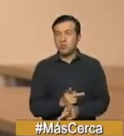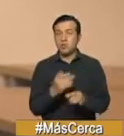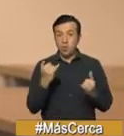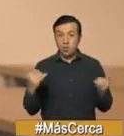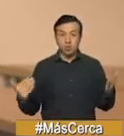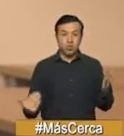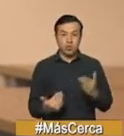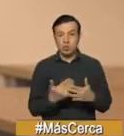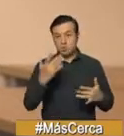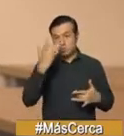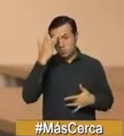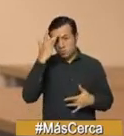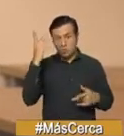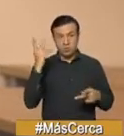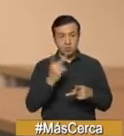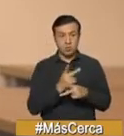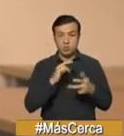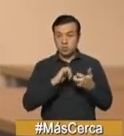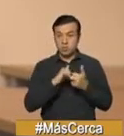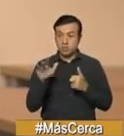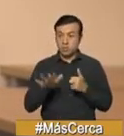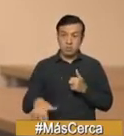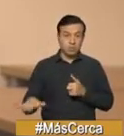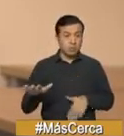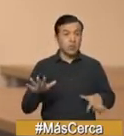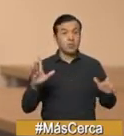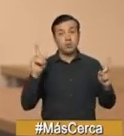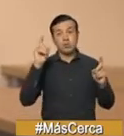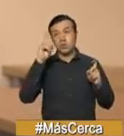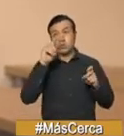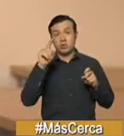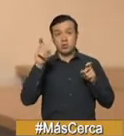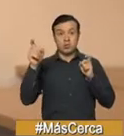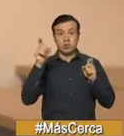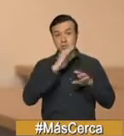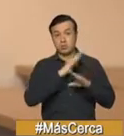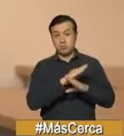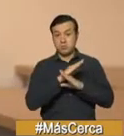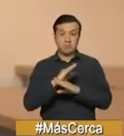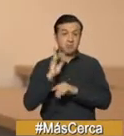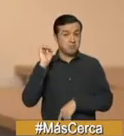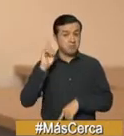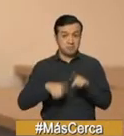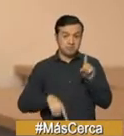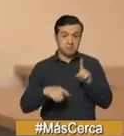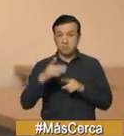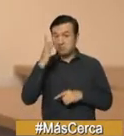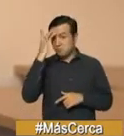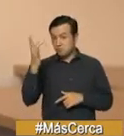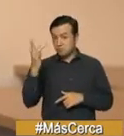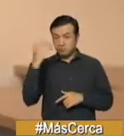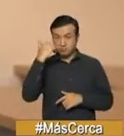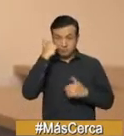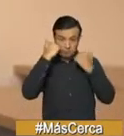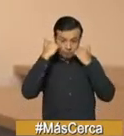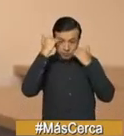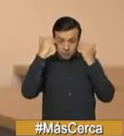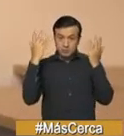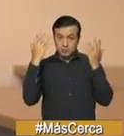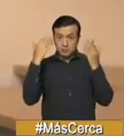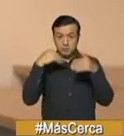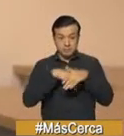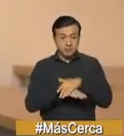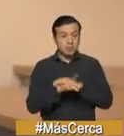virus y los virus respiratorias en general son muy difíciles de contener porque pueden ser transmitidos